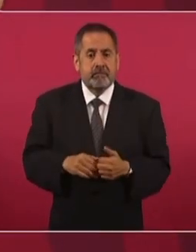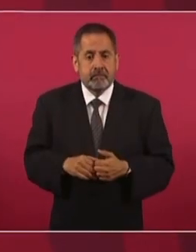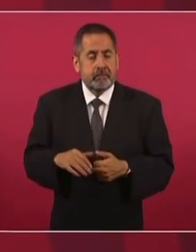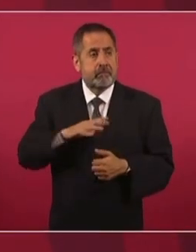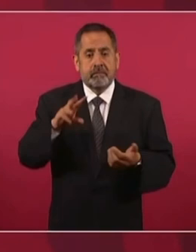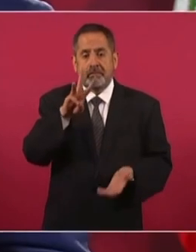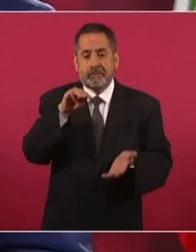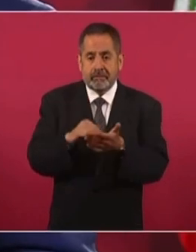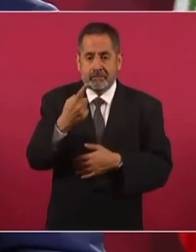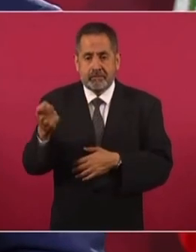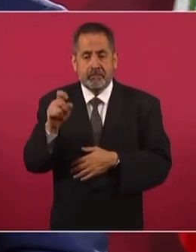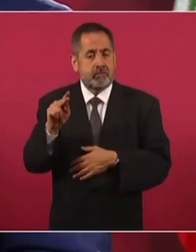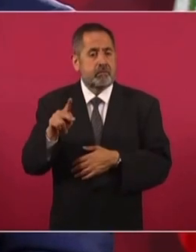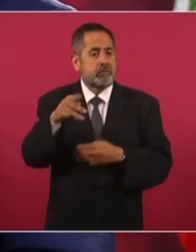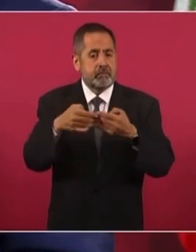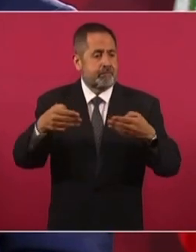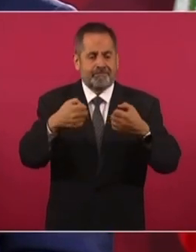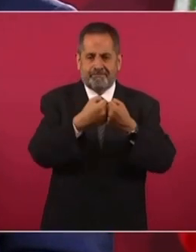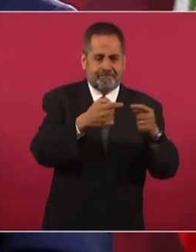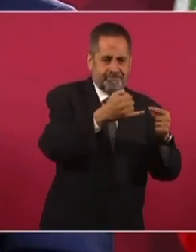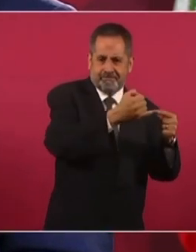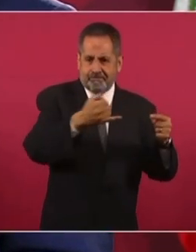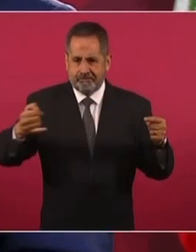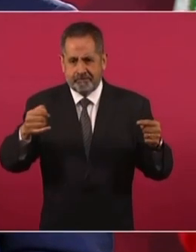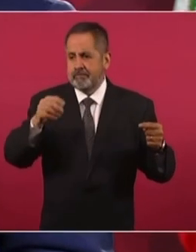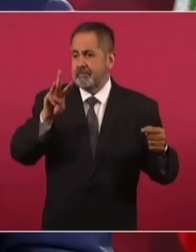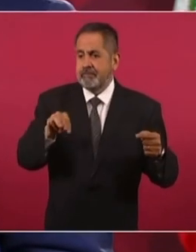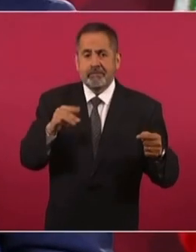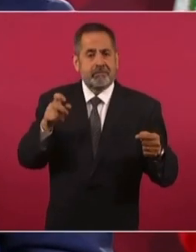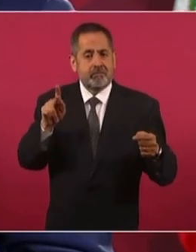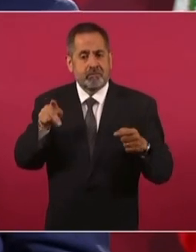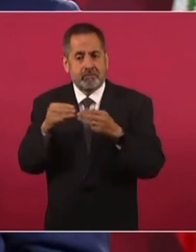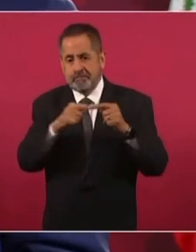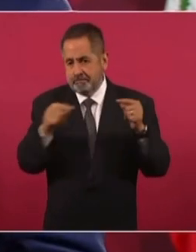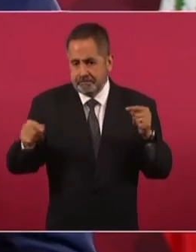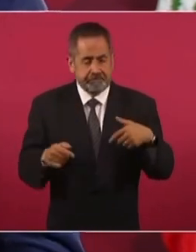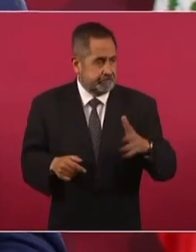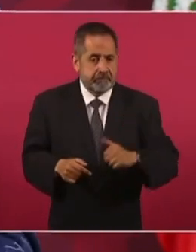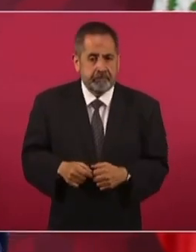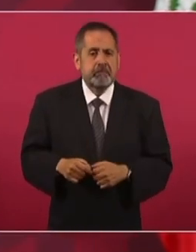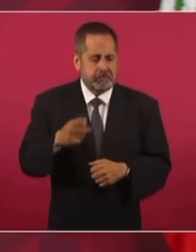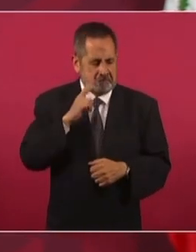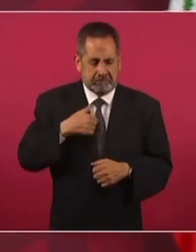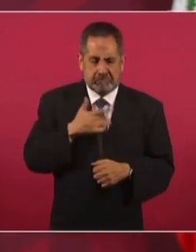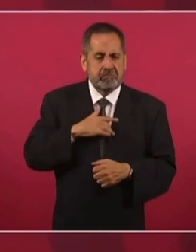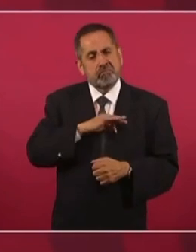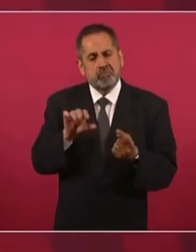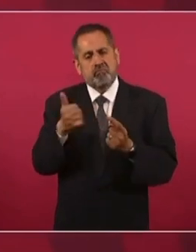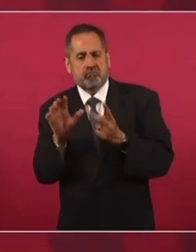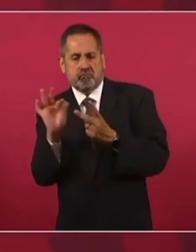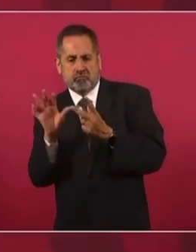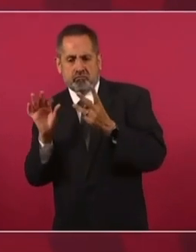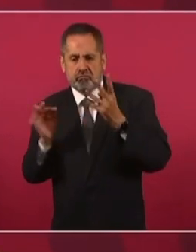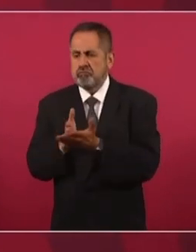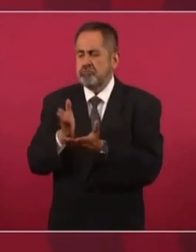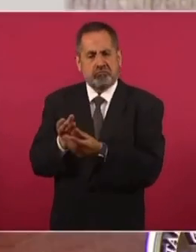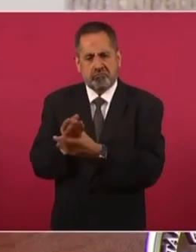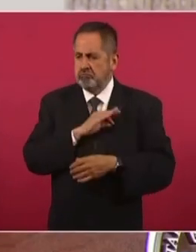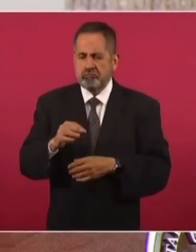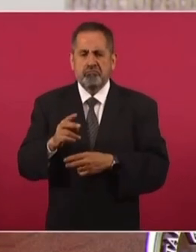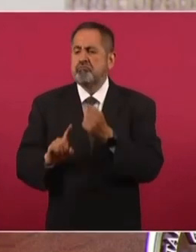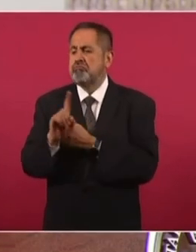Tenemos 3.180 kilómetros de frontera. Apúntele bien. Para mí hay salidas